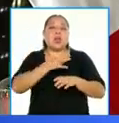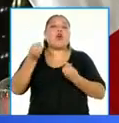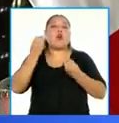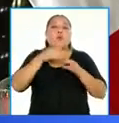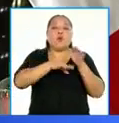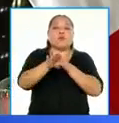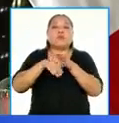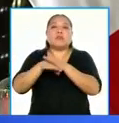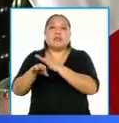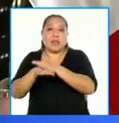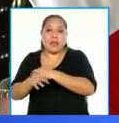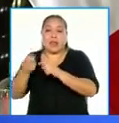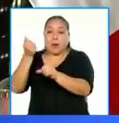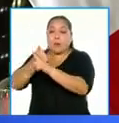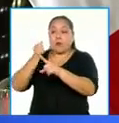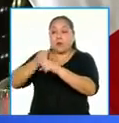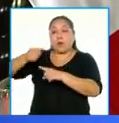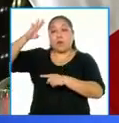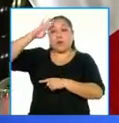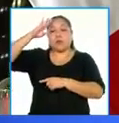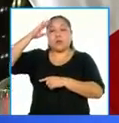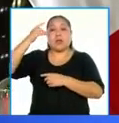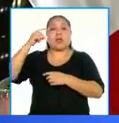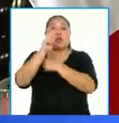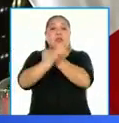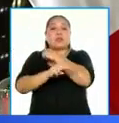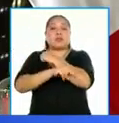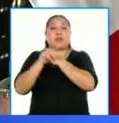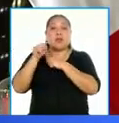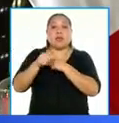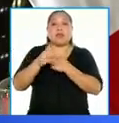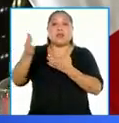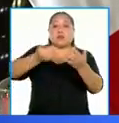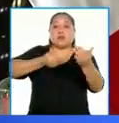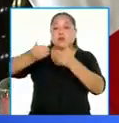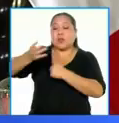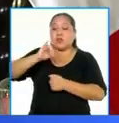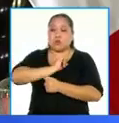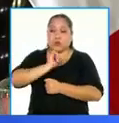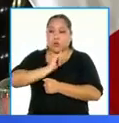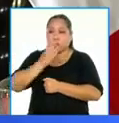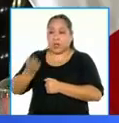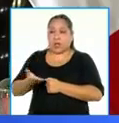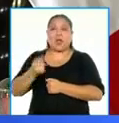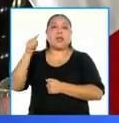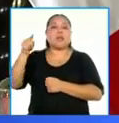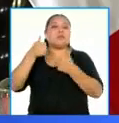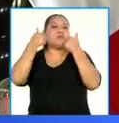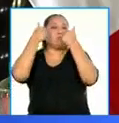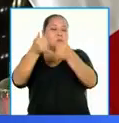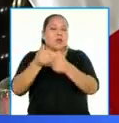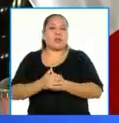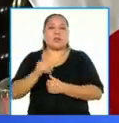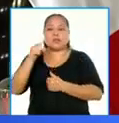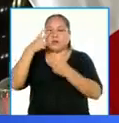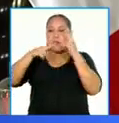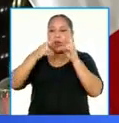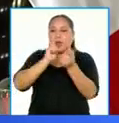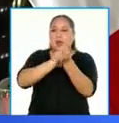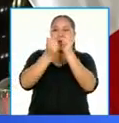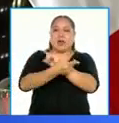operaciones es la propia Policía Nacional del Perú. Y ese recoger de su identidad creo que le va a hacer mucho bien y se vienen cambios